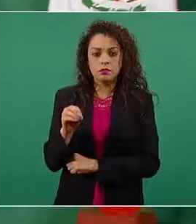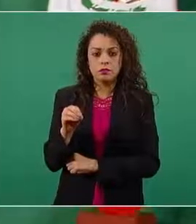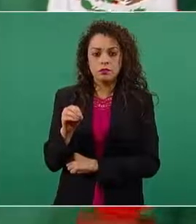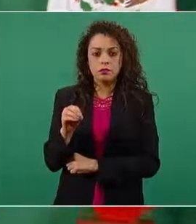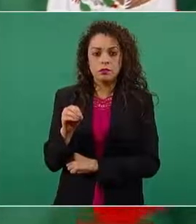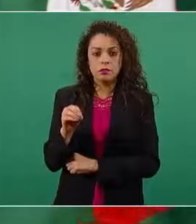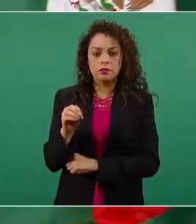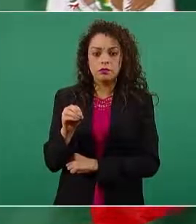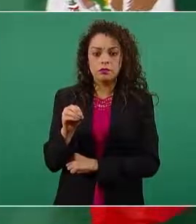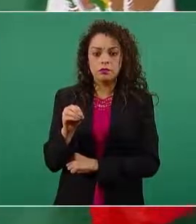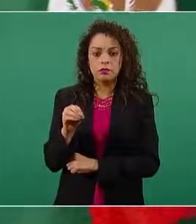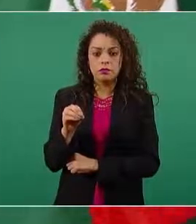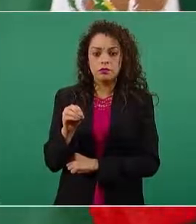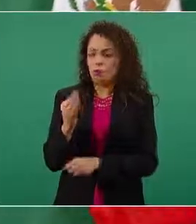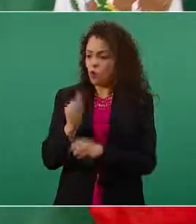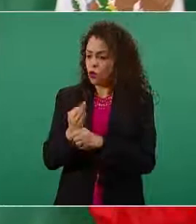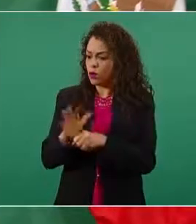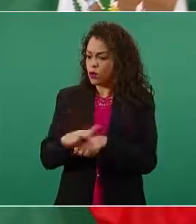¿Ya?